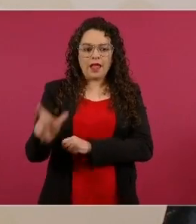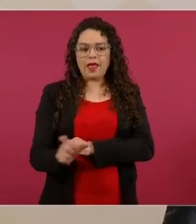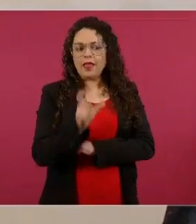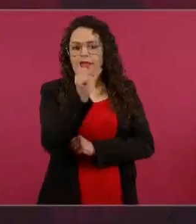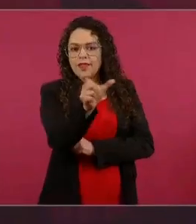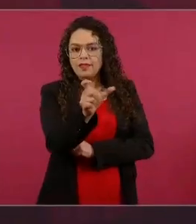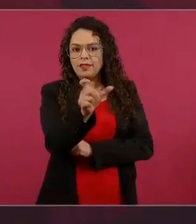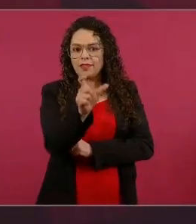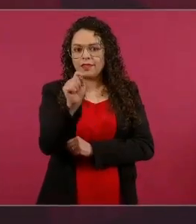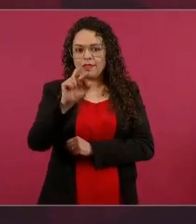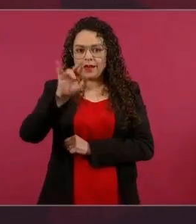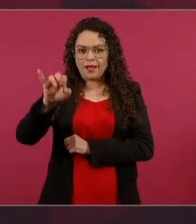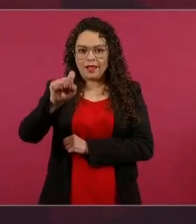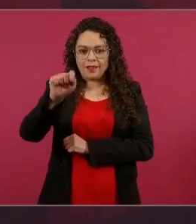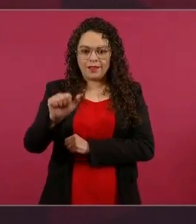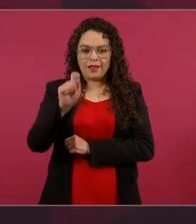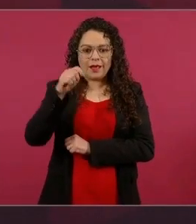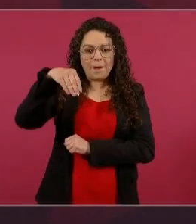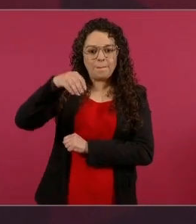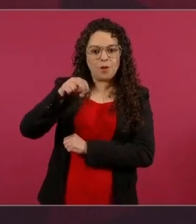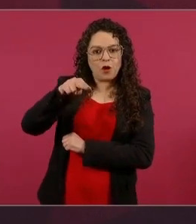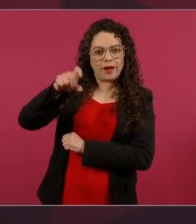tarjetas las